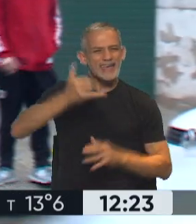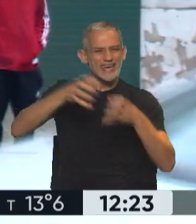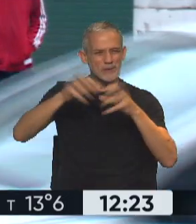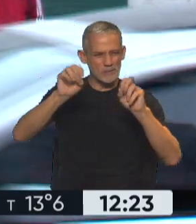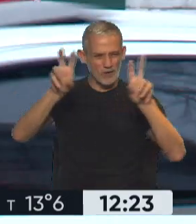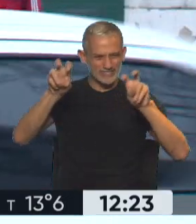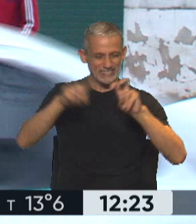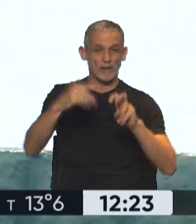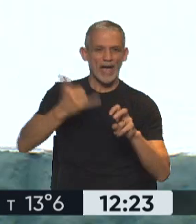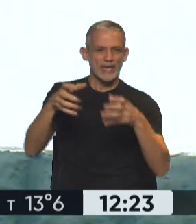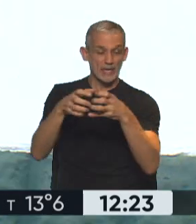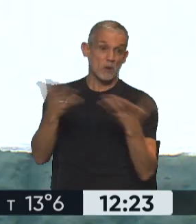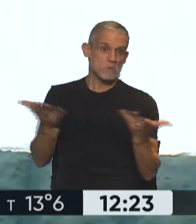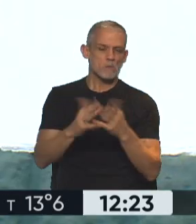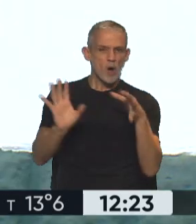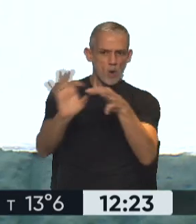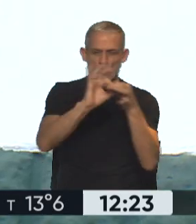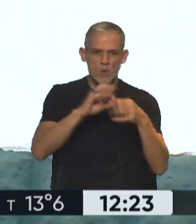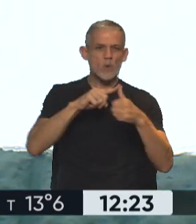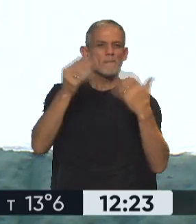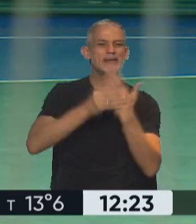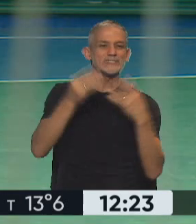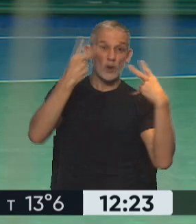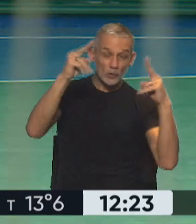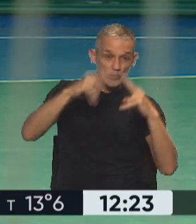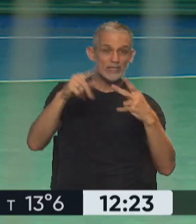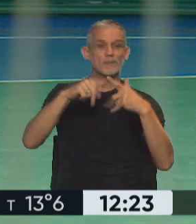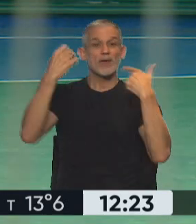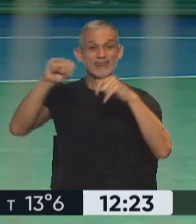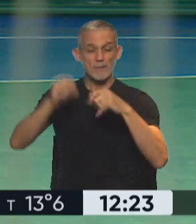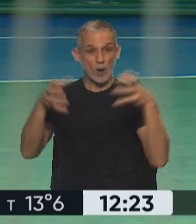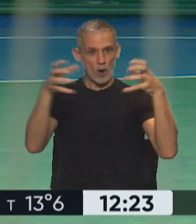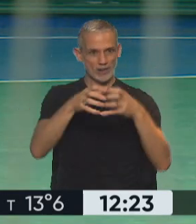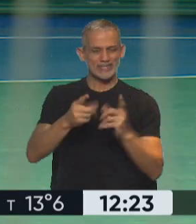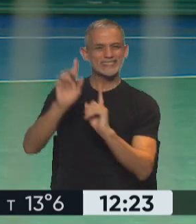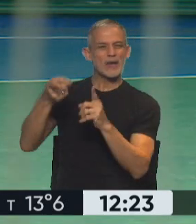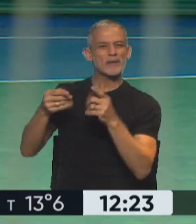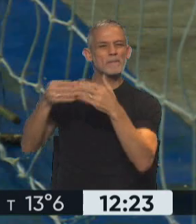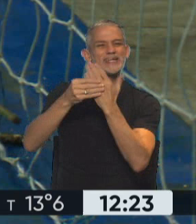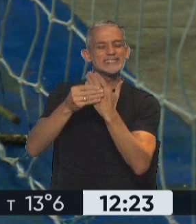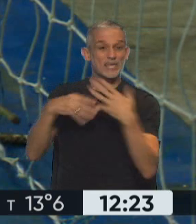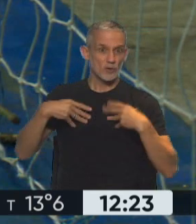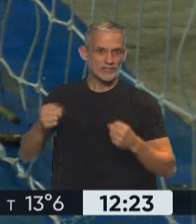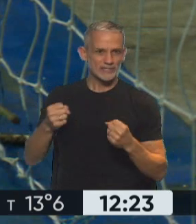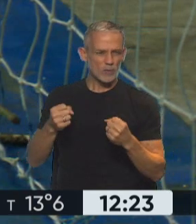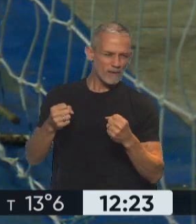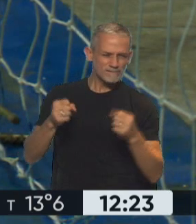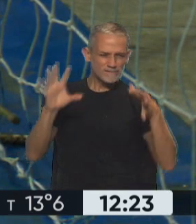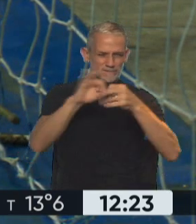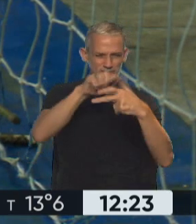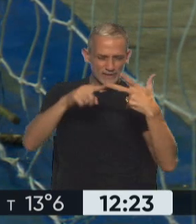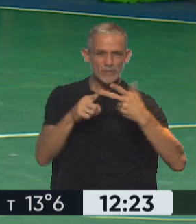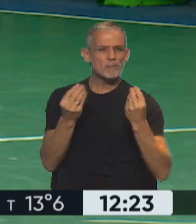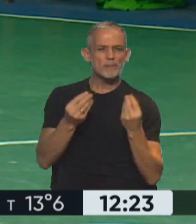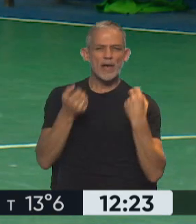política pública desarrollada de manera conjunta entre el Ministerio de Turismo y Deportes y el Ministerio de Salud, que busca garantizar